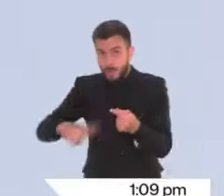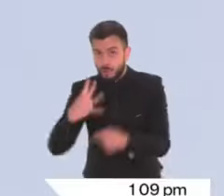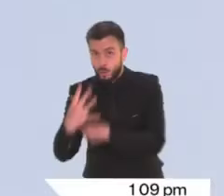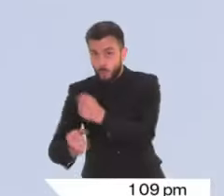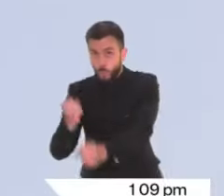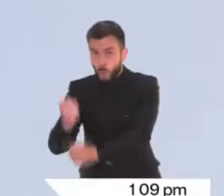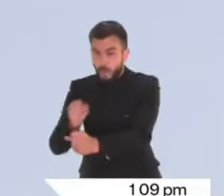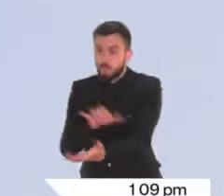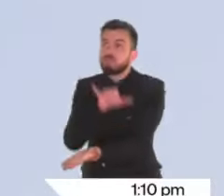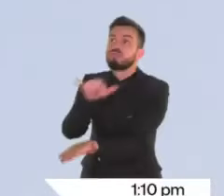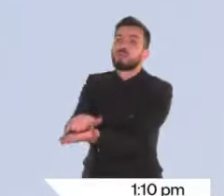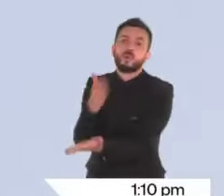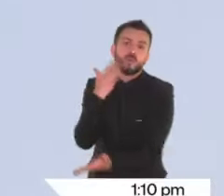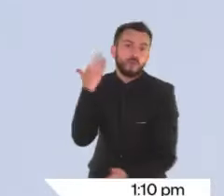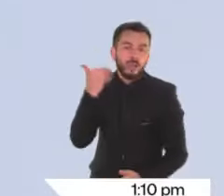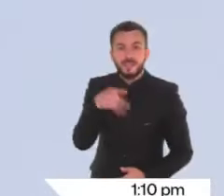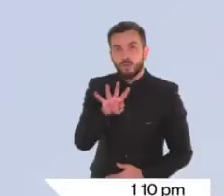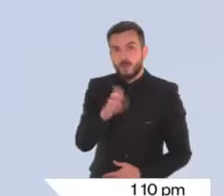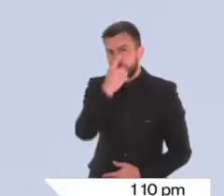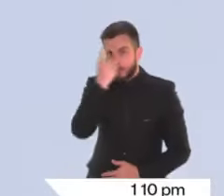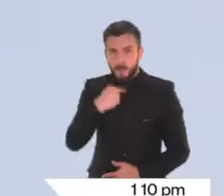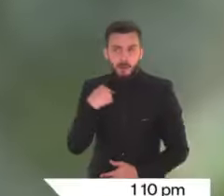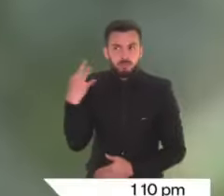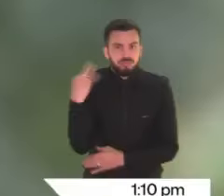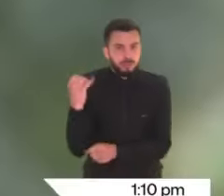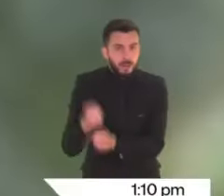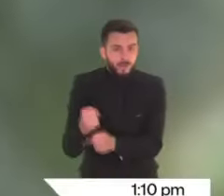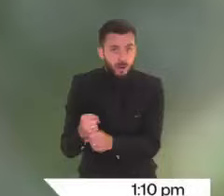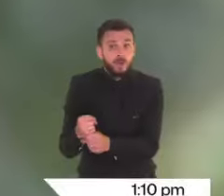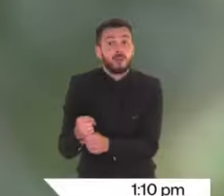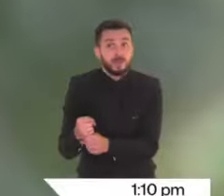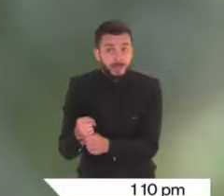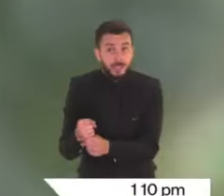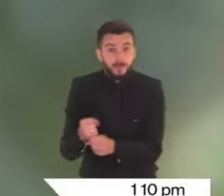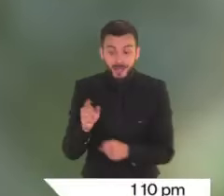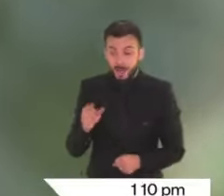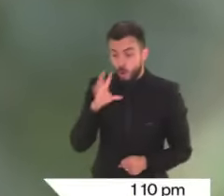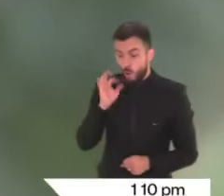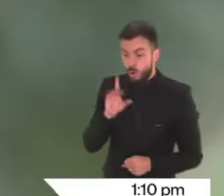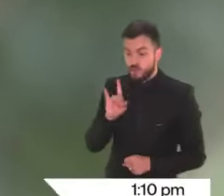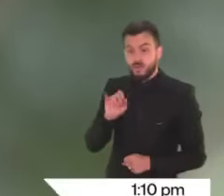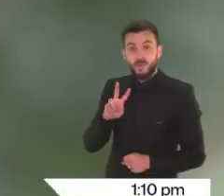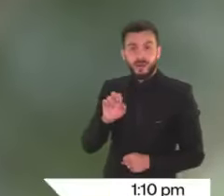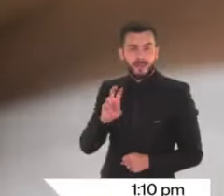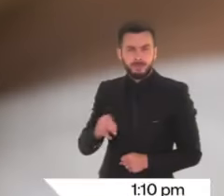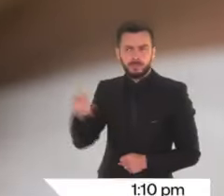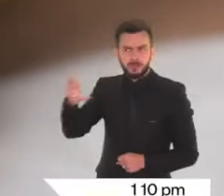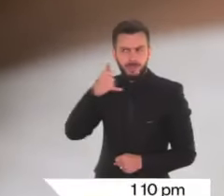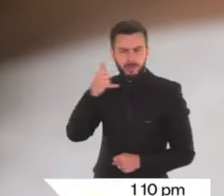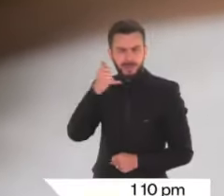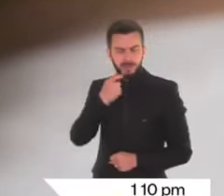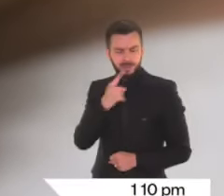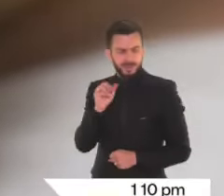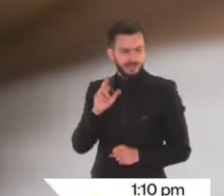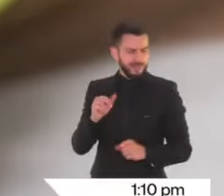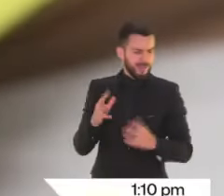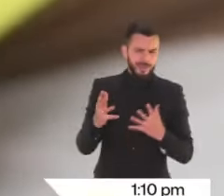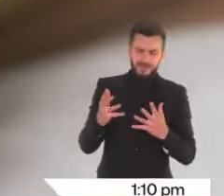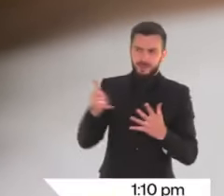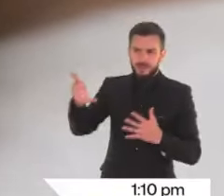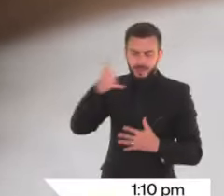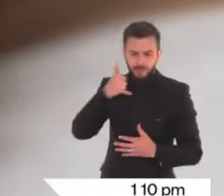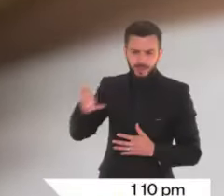a ese país el pasado 19 de septiembre con fines laborales. Dubán dijo que la familia recibió extrañas llamadas y que luego la comunicación se